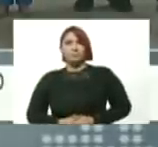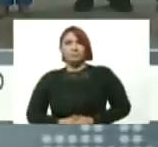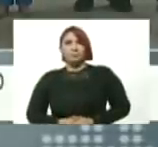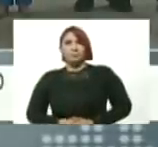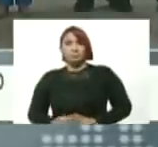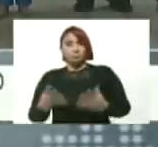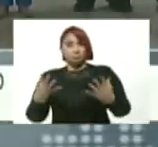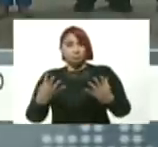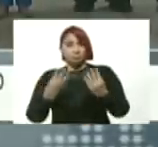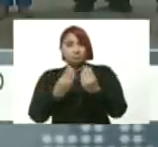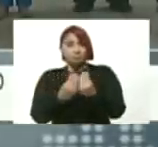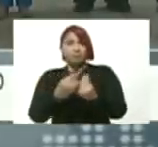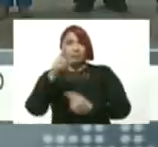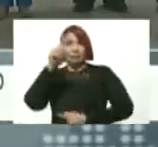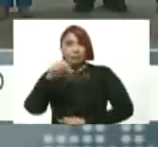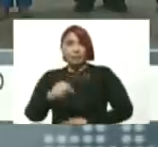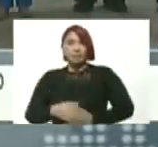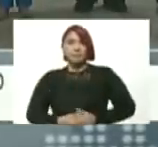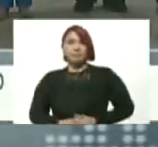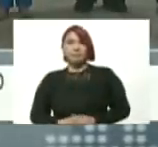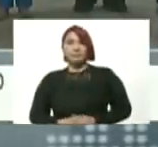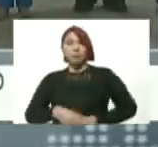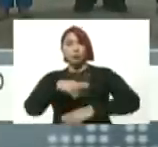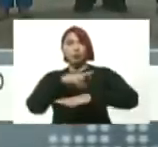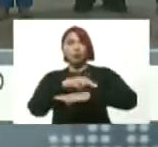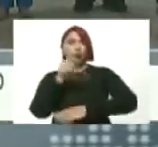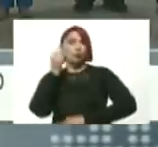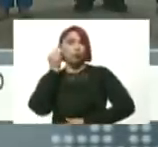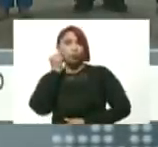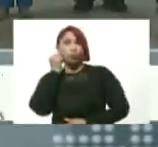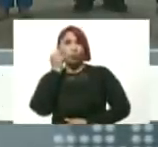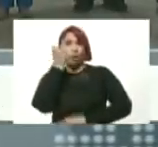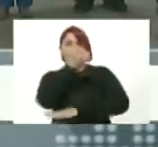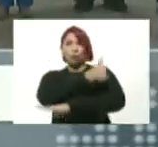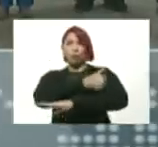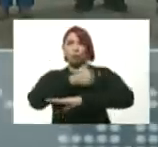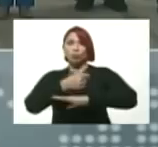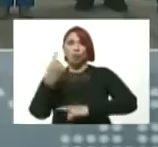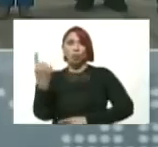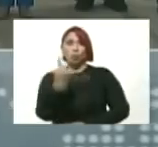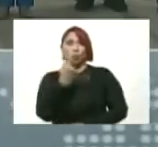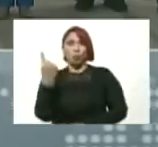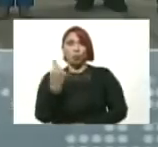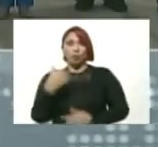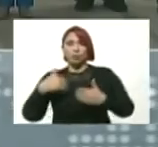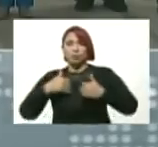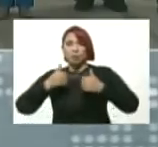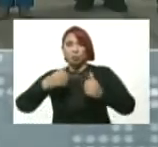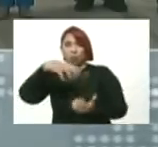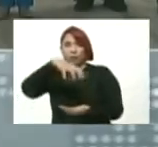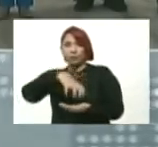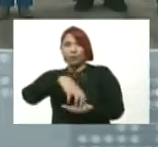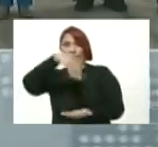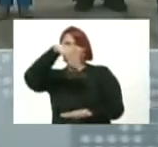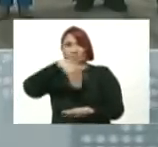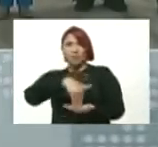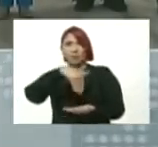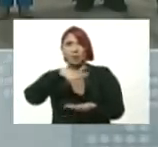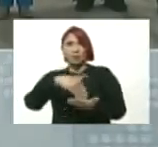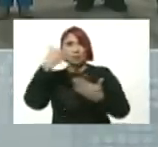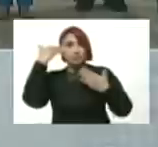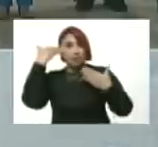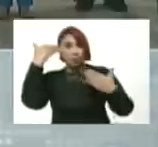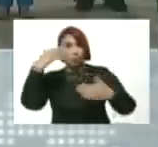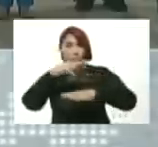acompañada de la doctora mariela guillén autoridad única de salud del estado miranda me saludó doctora guillén